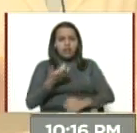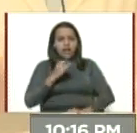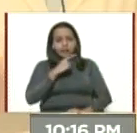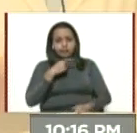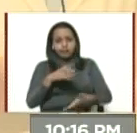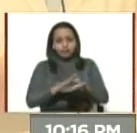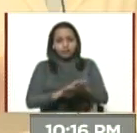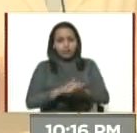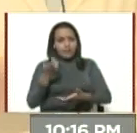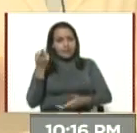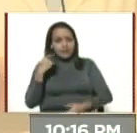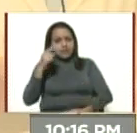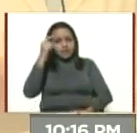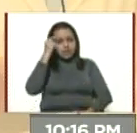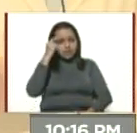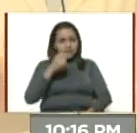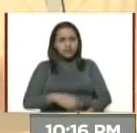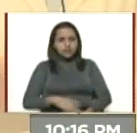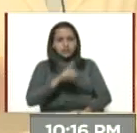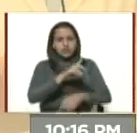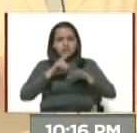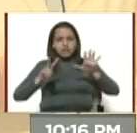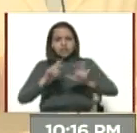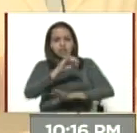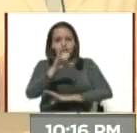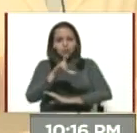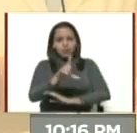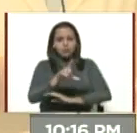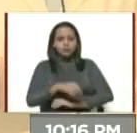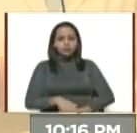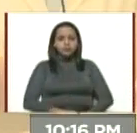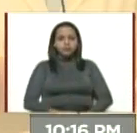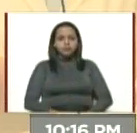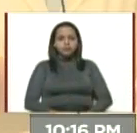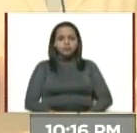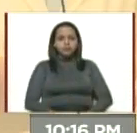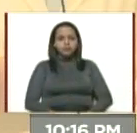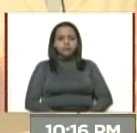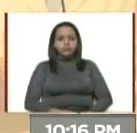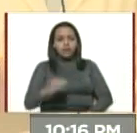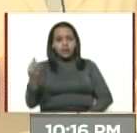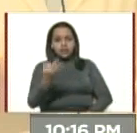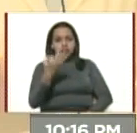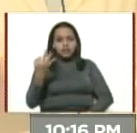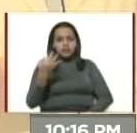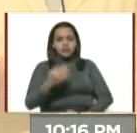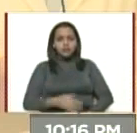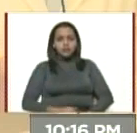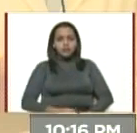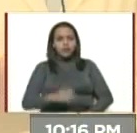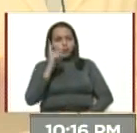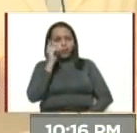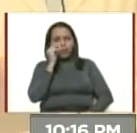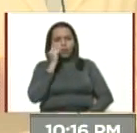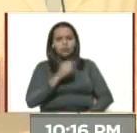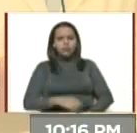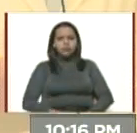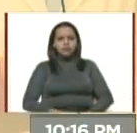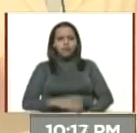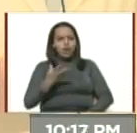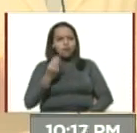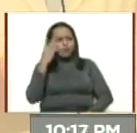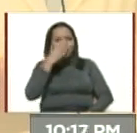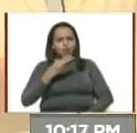falleció el pasado día 17 de julio. El tercer caso es un señor muy